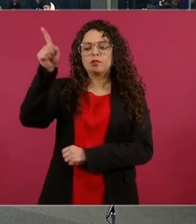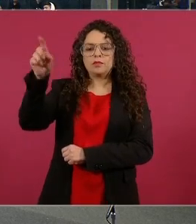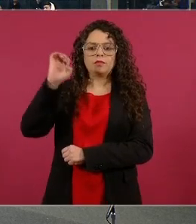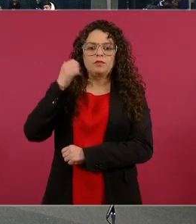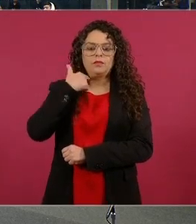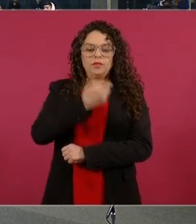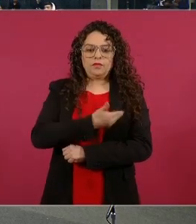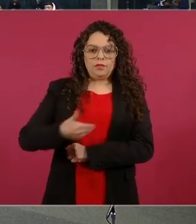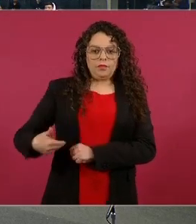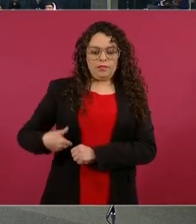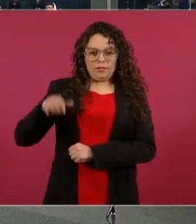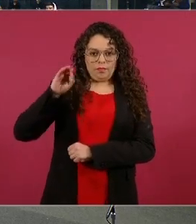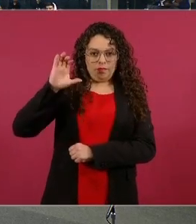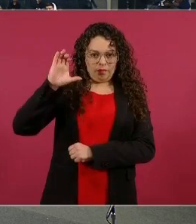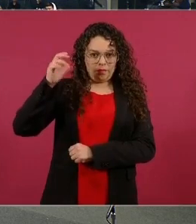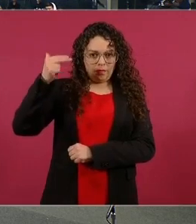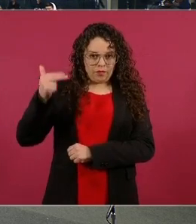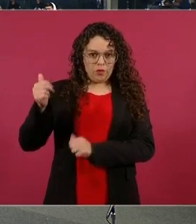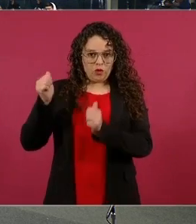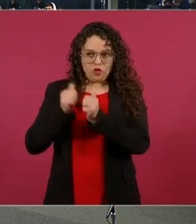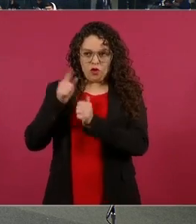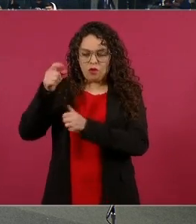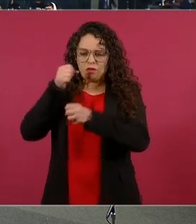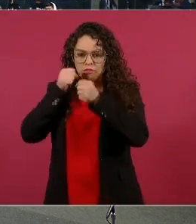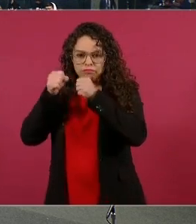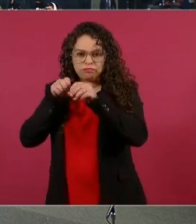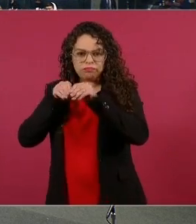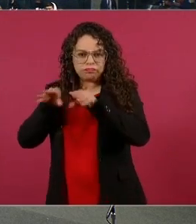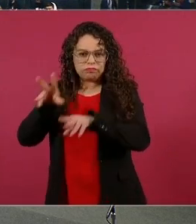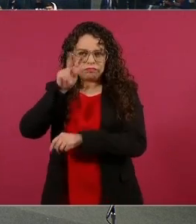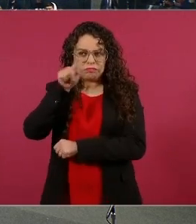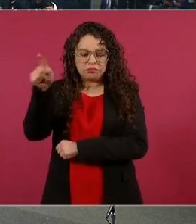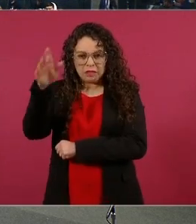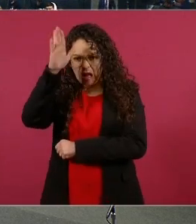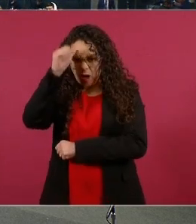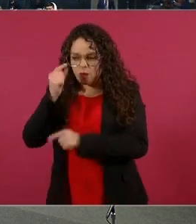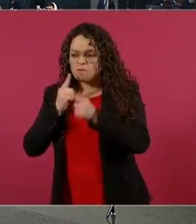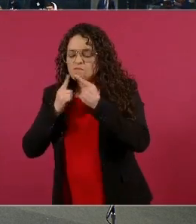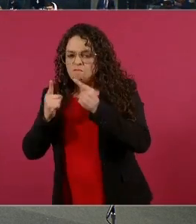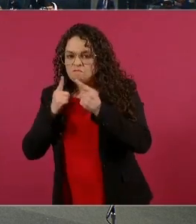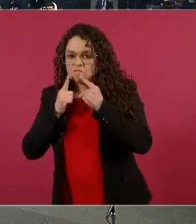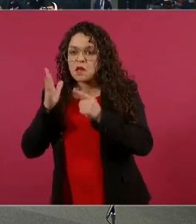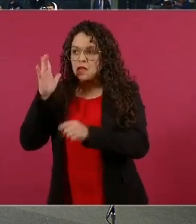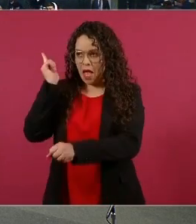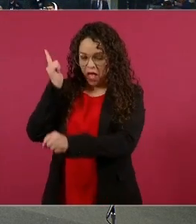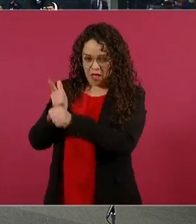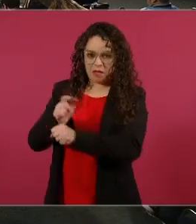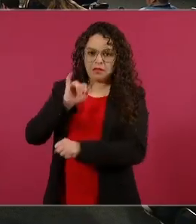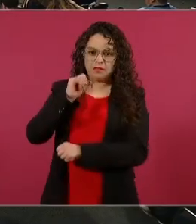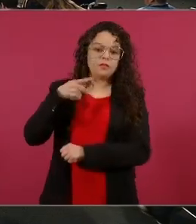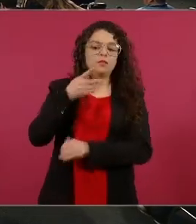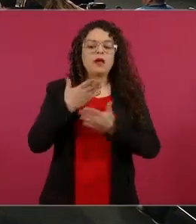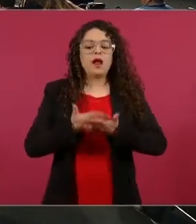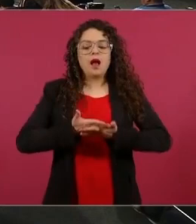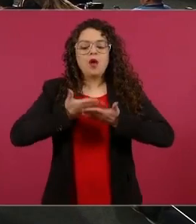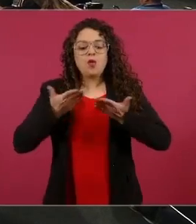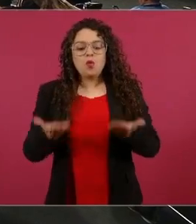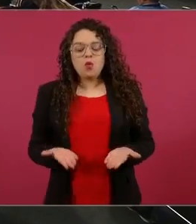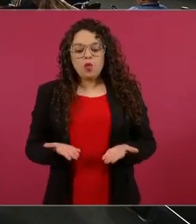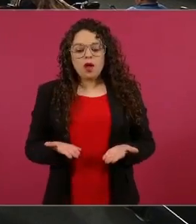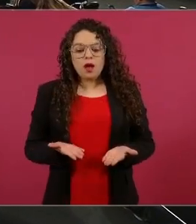eso lo lo vimos para no decir nada y en la cuestión de inseguridad ahora que que se le quiere dar este tinte de